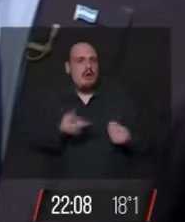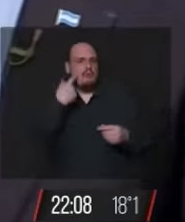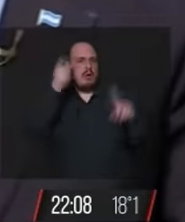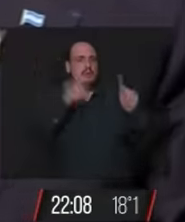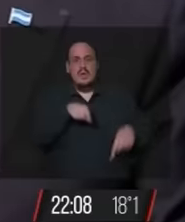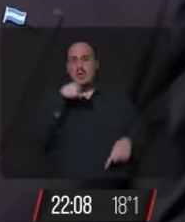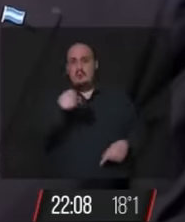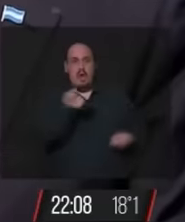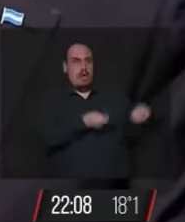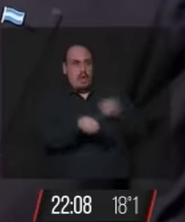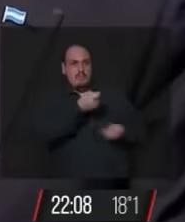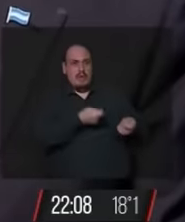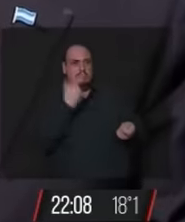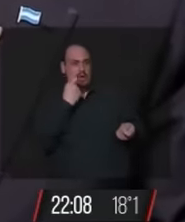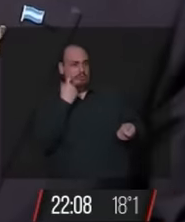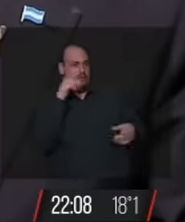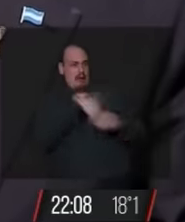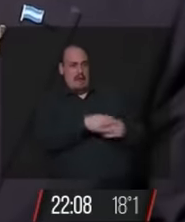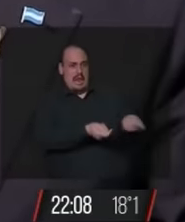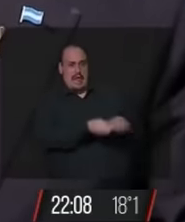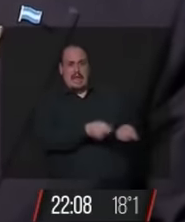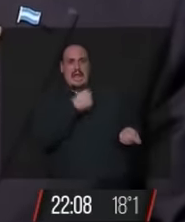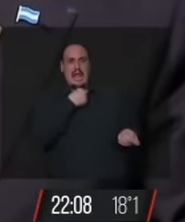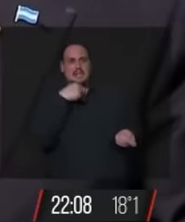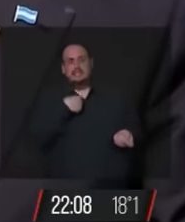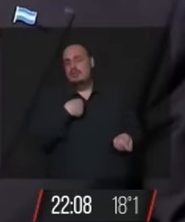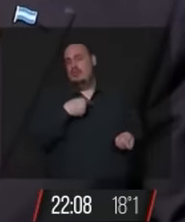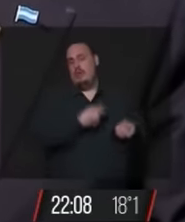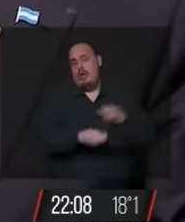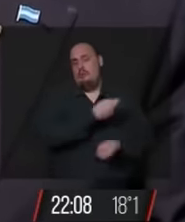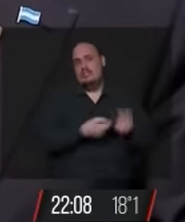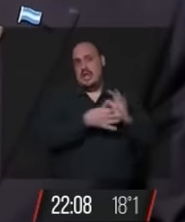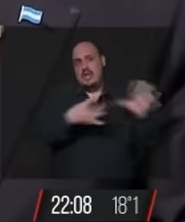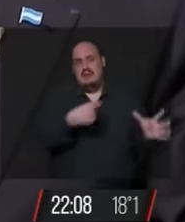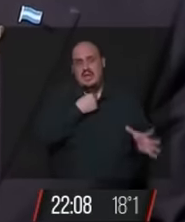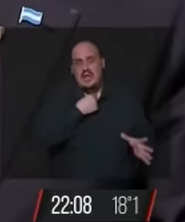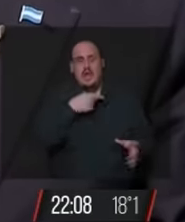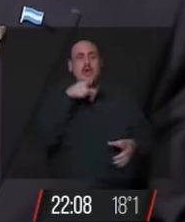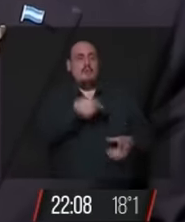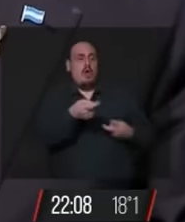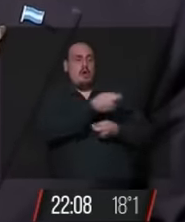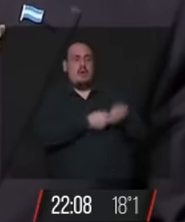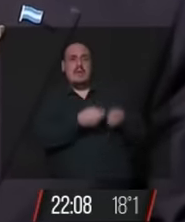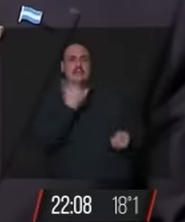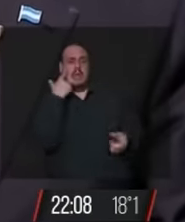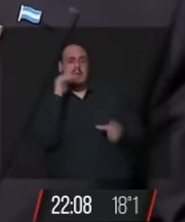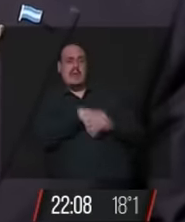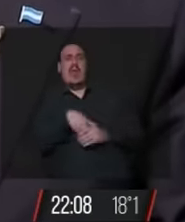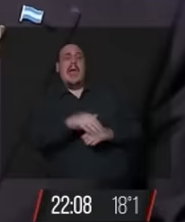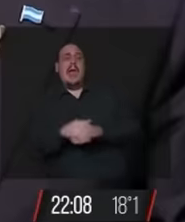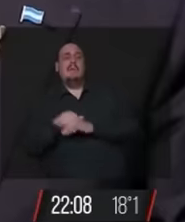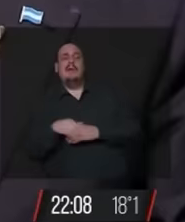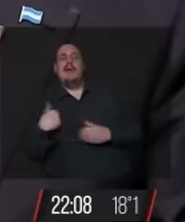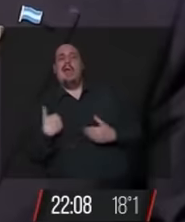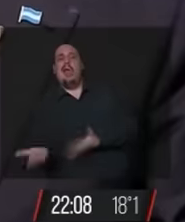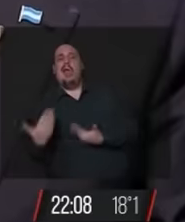el comercio, y yo quiero comercio libre, esa es la diferencia. Lo que pasa es que vos regulando el comercio, ¿sabés qué? Le podés dar ventajitas a tus amigos